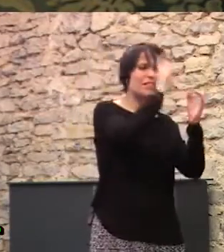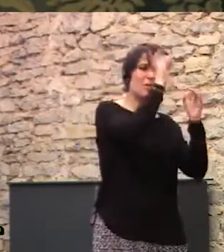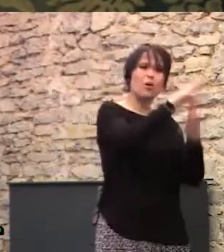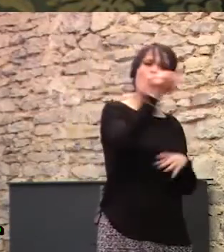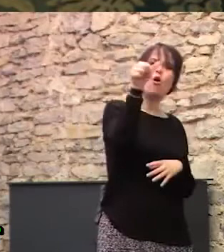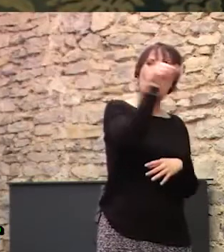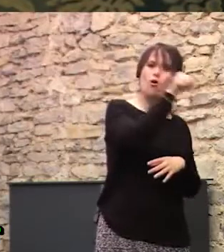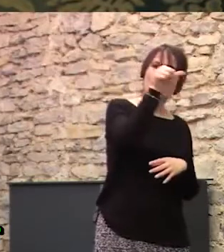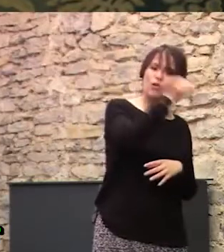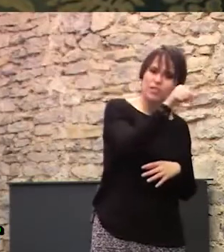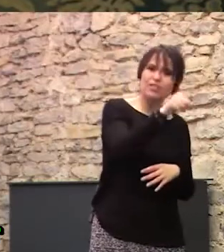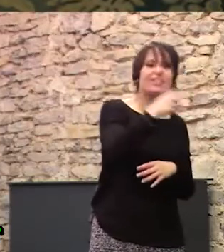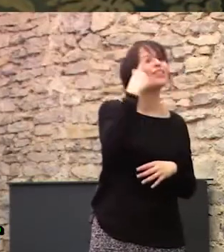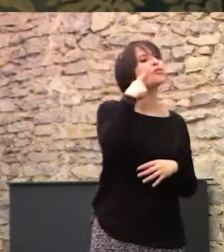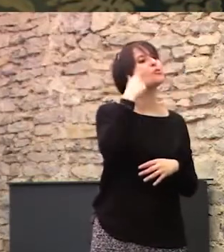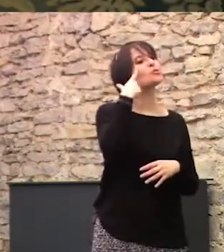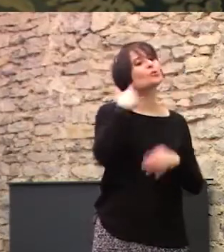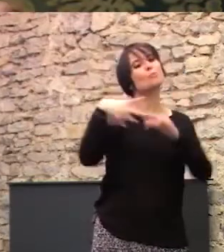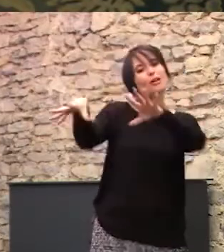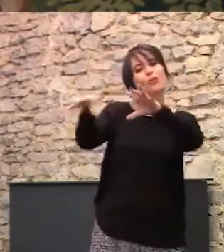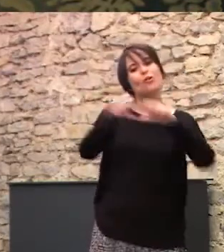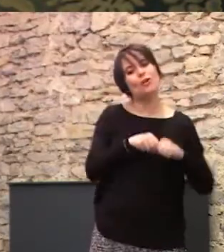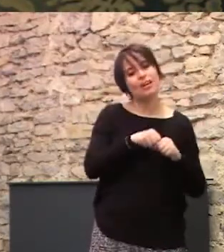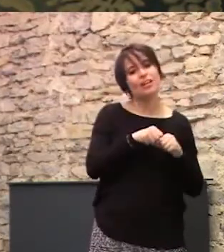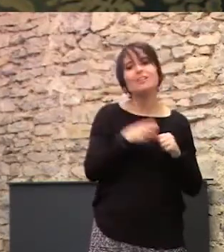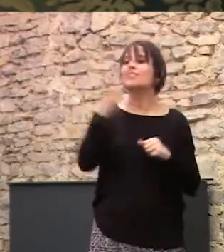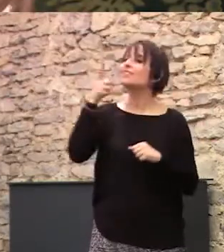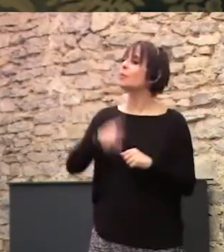está acostumbrada a colonizar y las mujeres